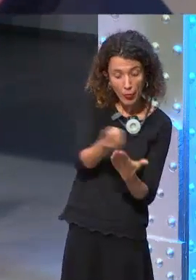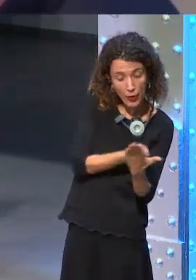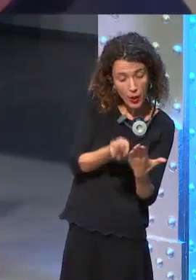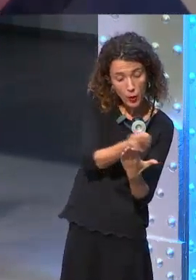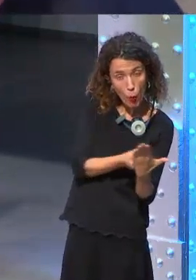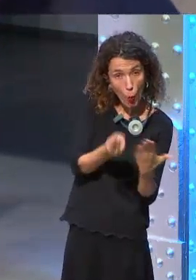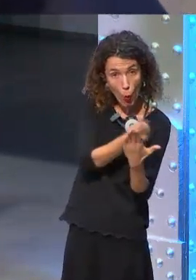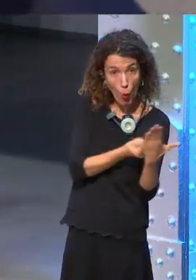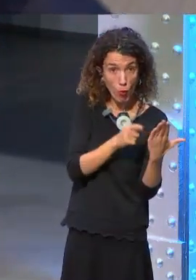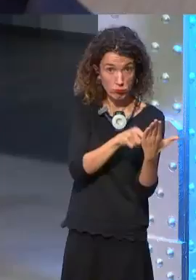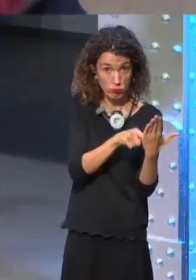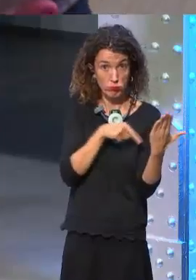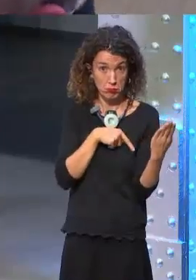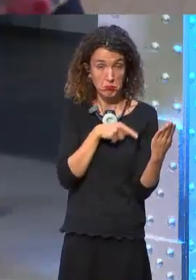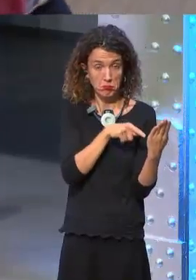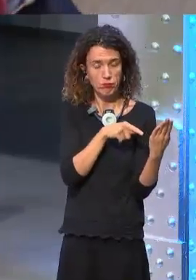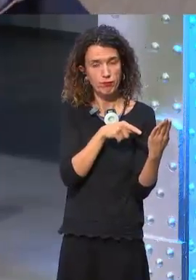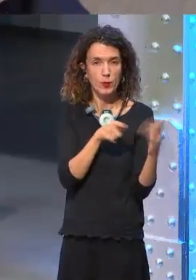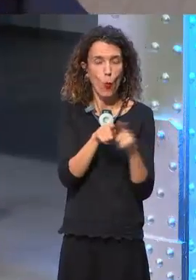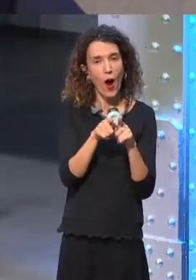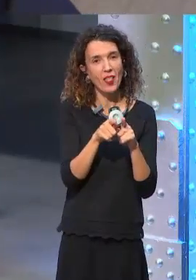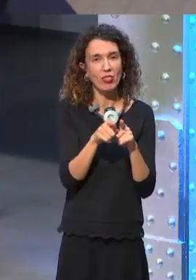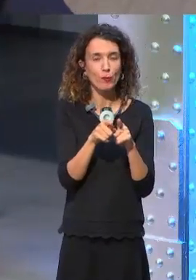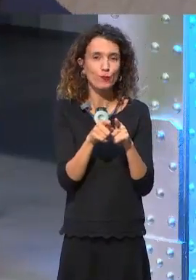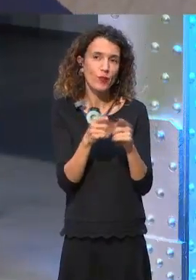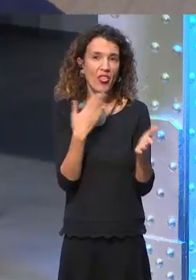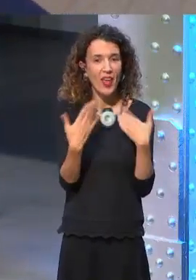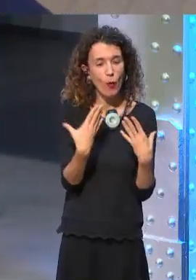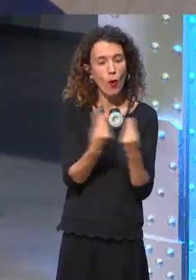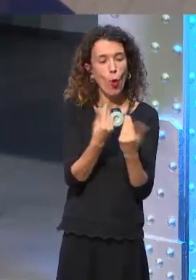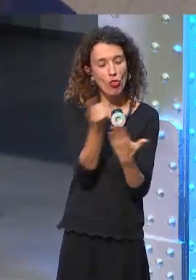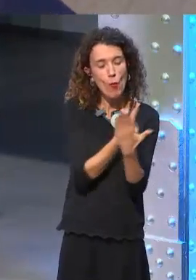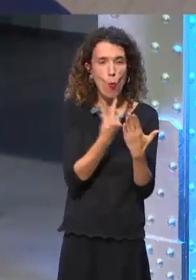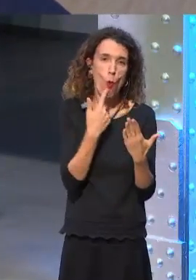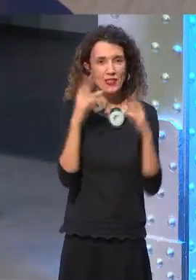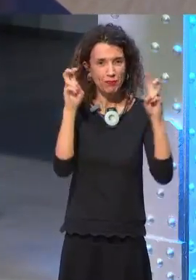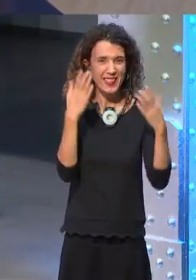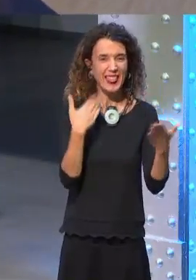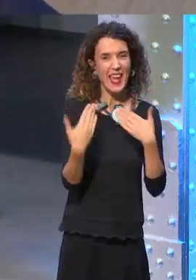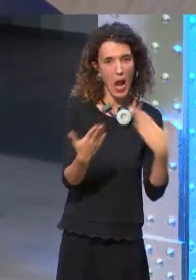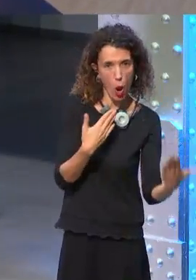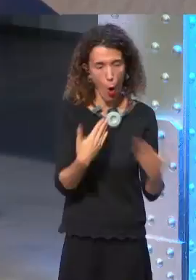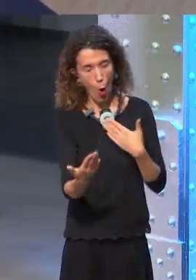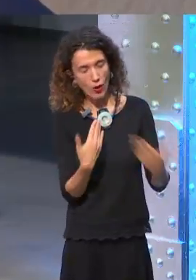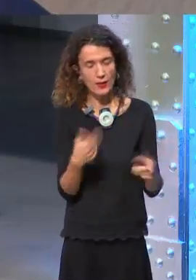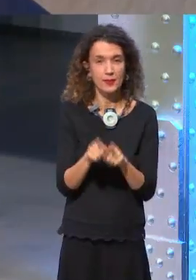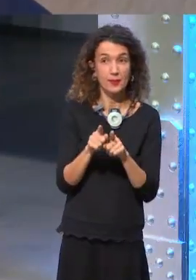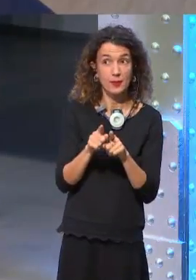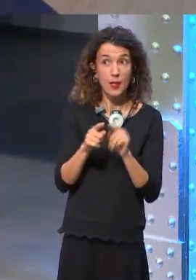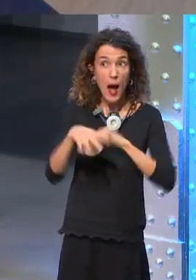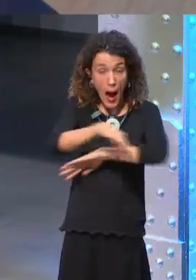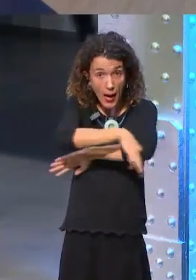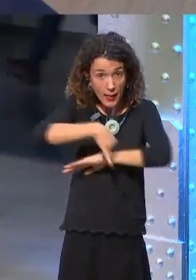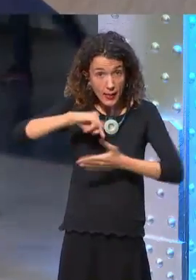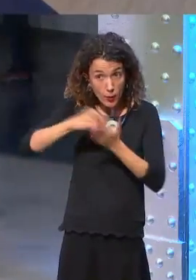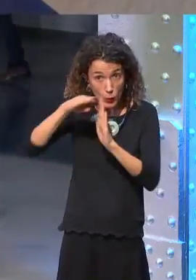lo representas y dialogas con esa representación. Cuando se programa la arquitectura, se